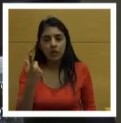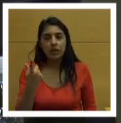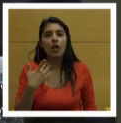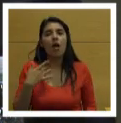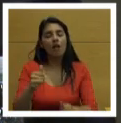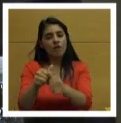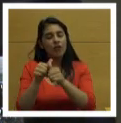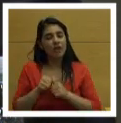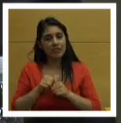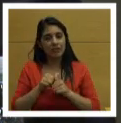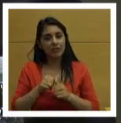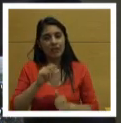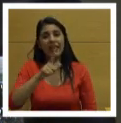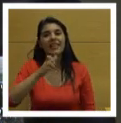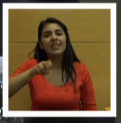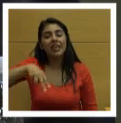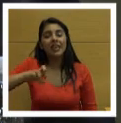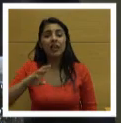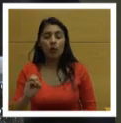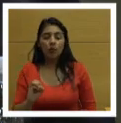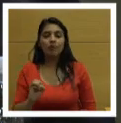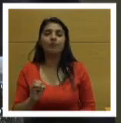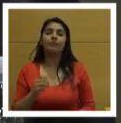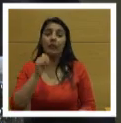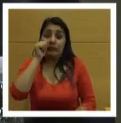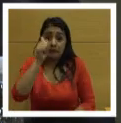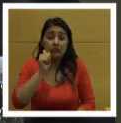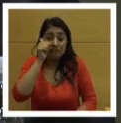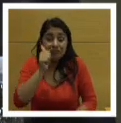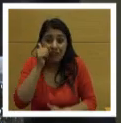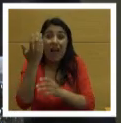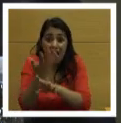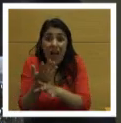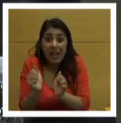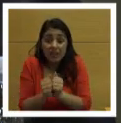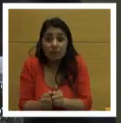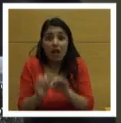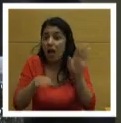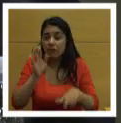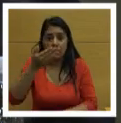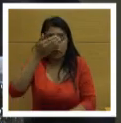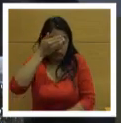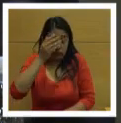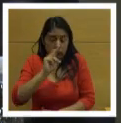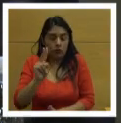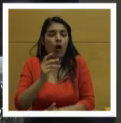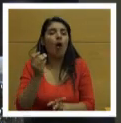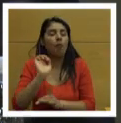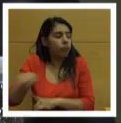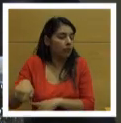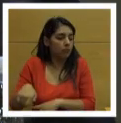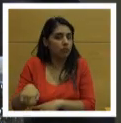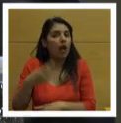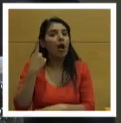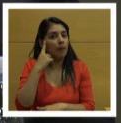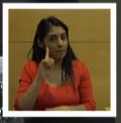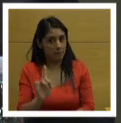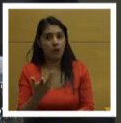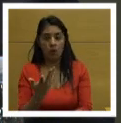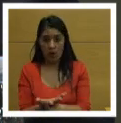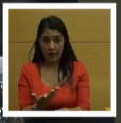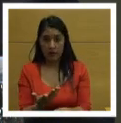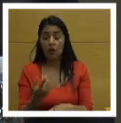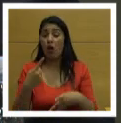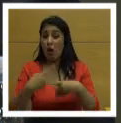realidad que nos acompaña día a día. Hay veces que quizás no la vemos o la omitimos, y otras que se manifiesta de la